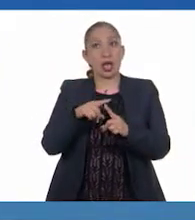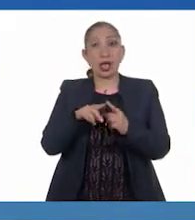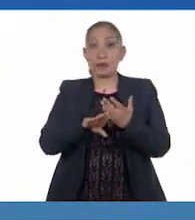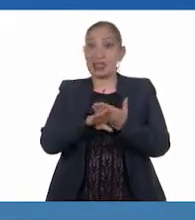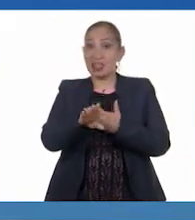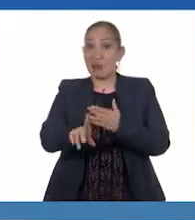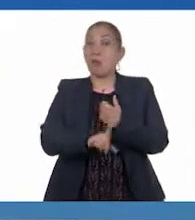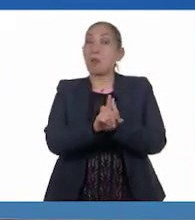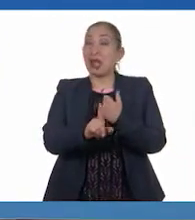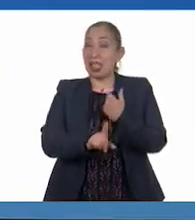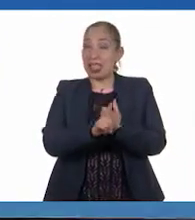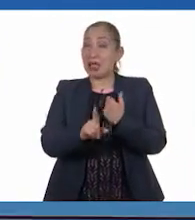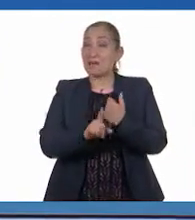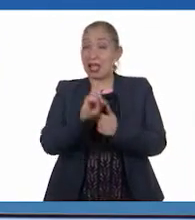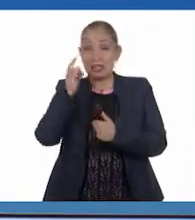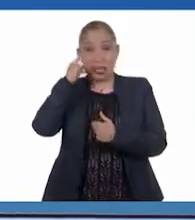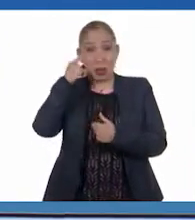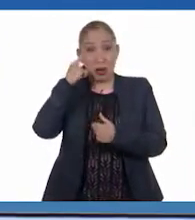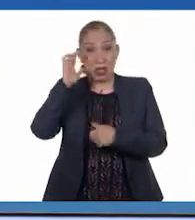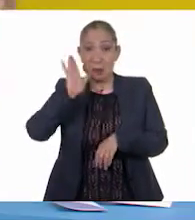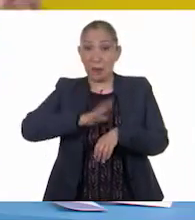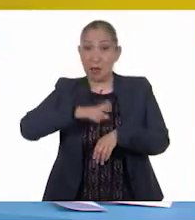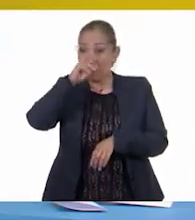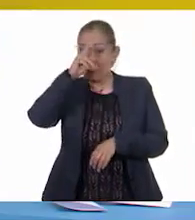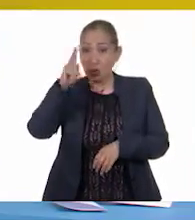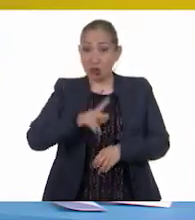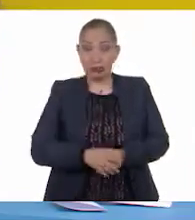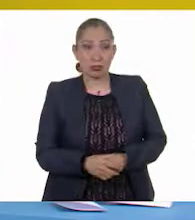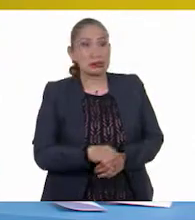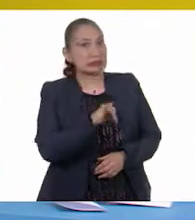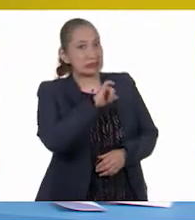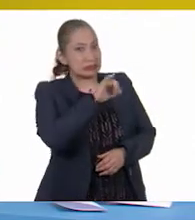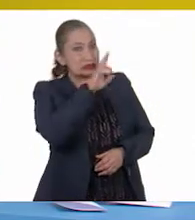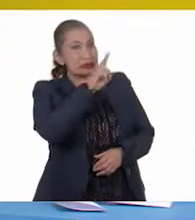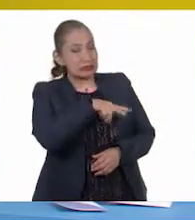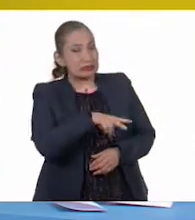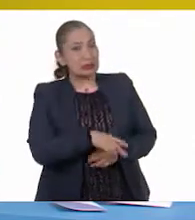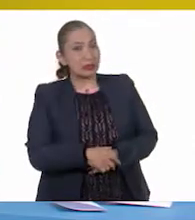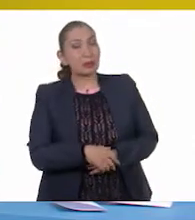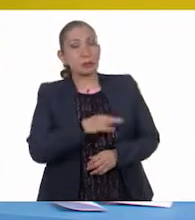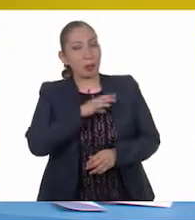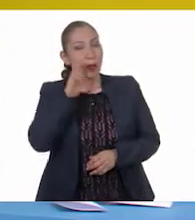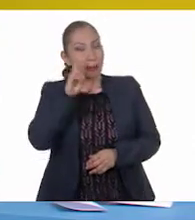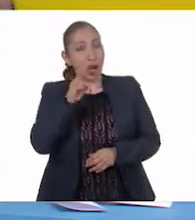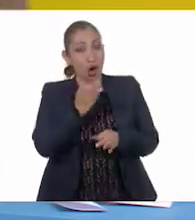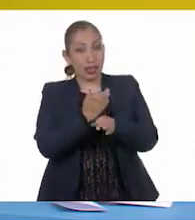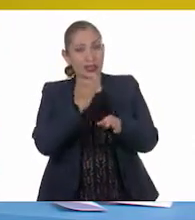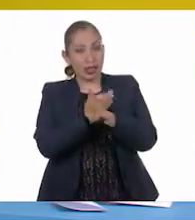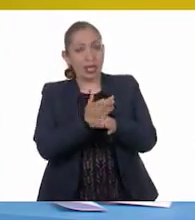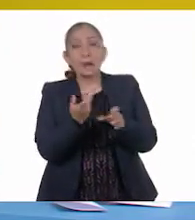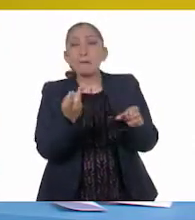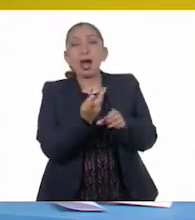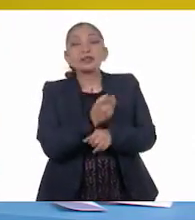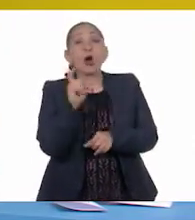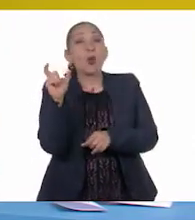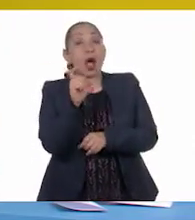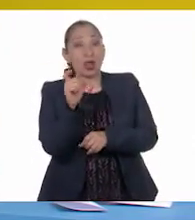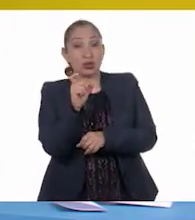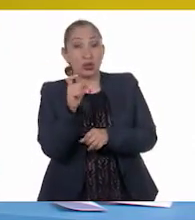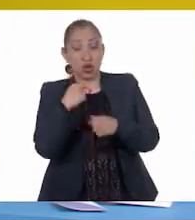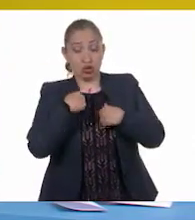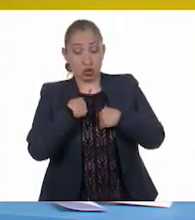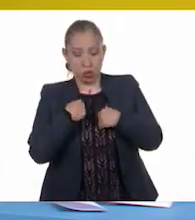prevenir eso y evitar un enojo más. Claro, Lolo. De hecho, podemos ver ahora mismo qué ocurre cuando